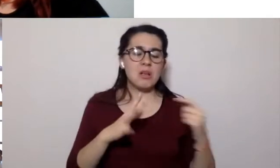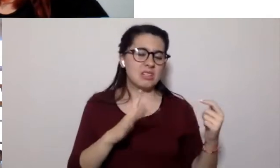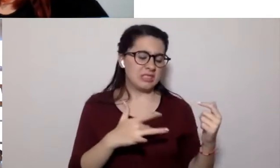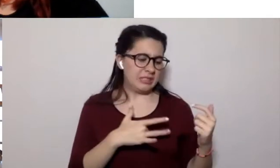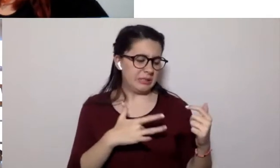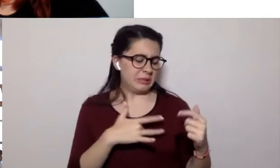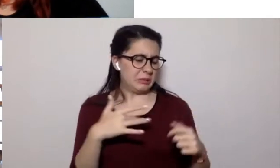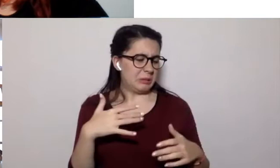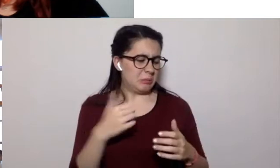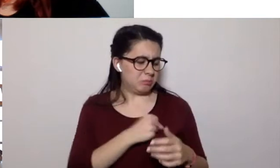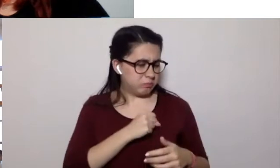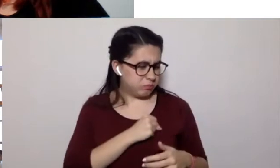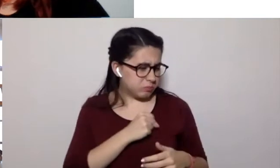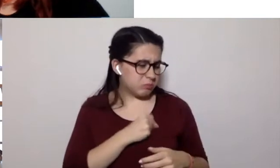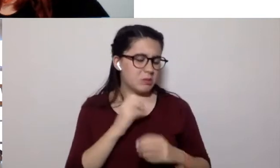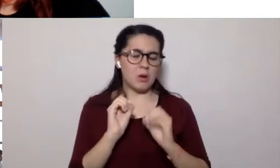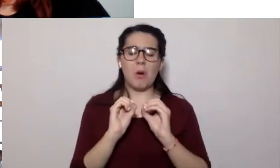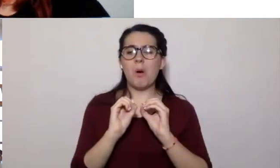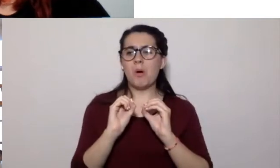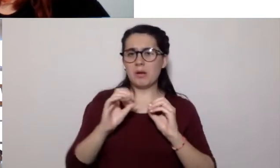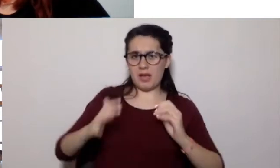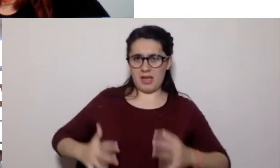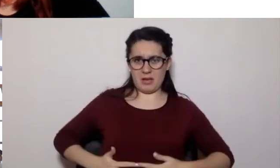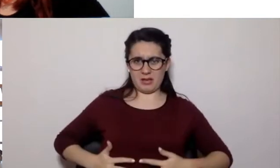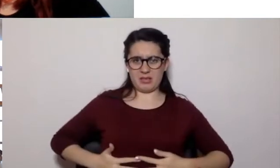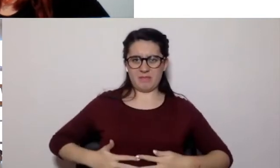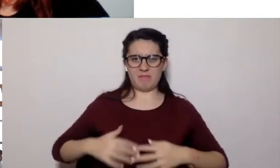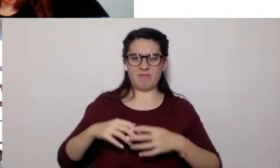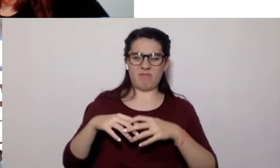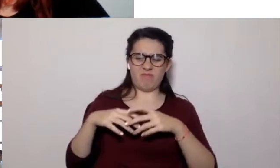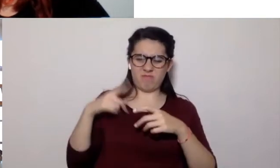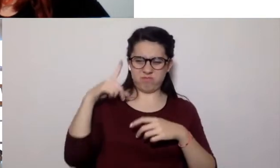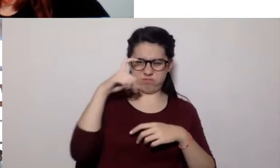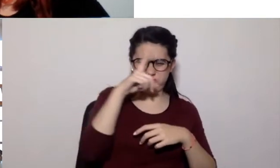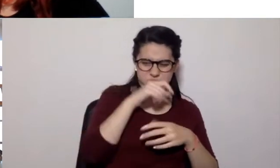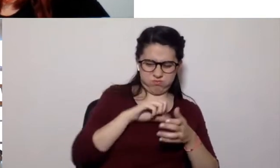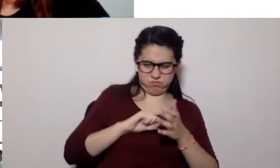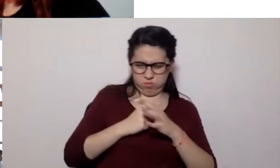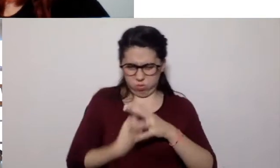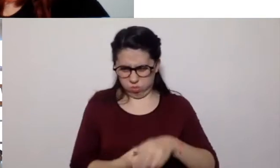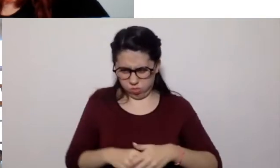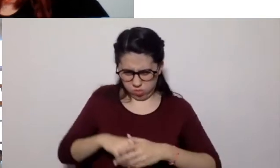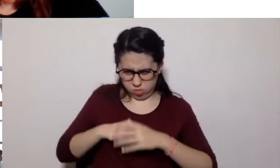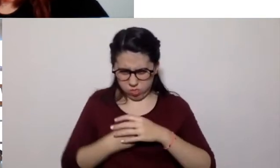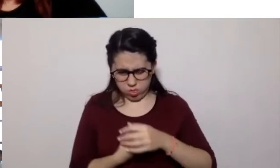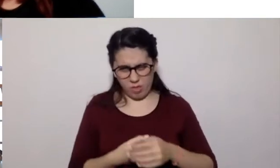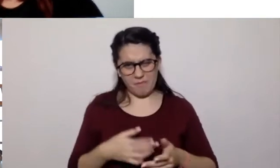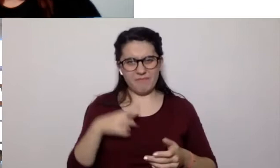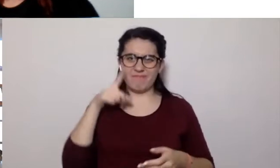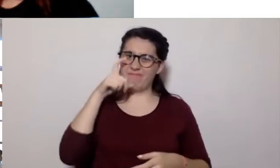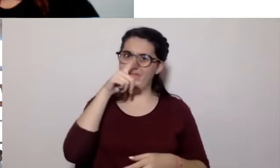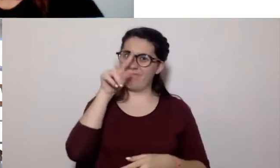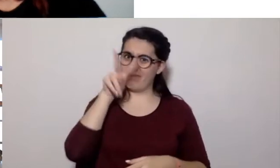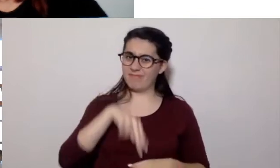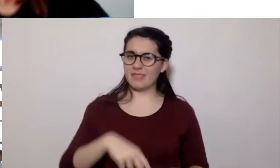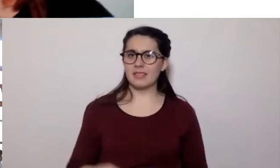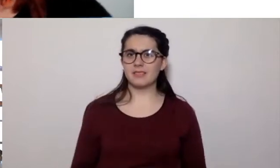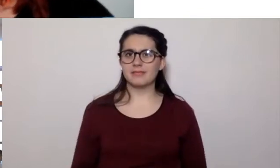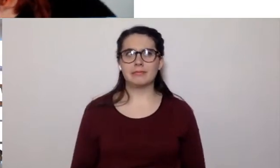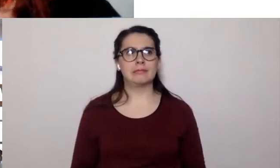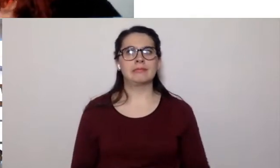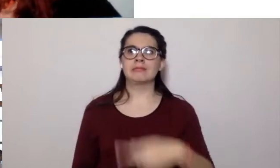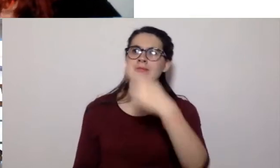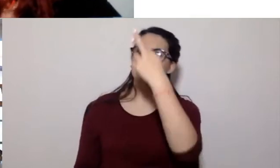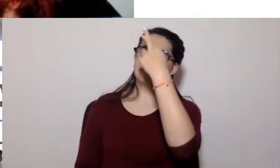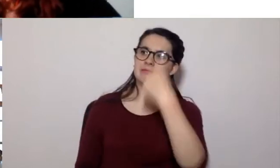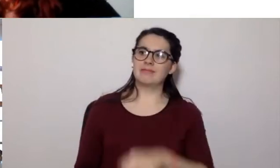problemas digestivos, hasta diarrea, ¿no? Entonces hasta sí. Se parecen, ¿no? Un poquito. Tienes toda la razón.